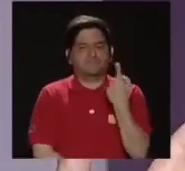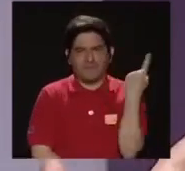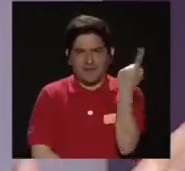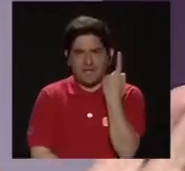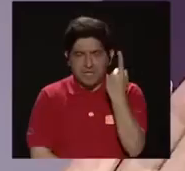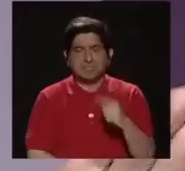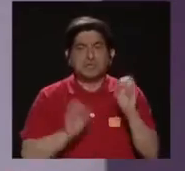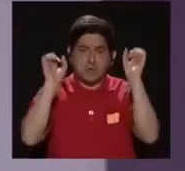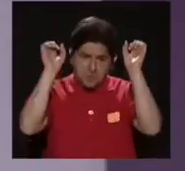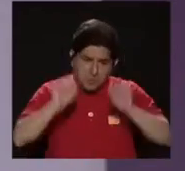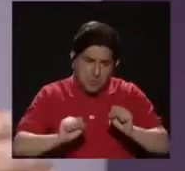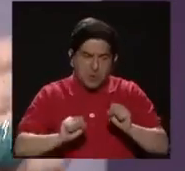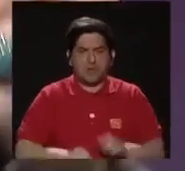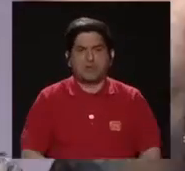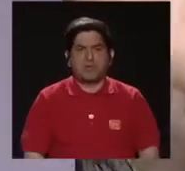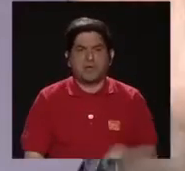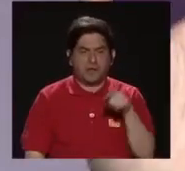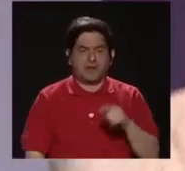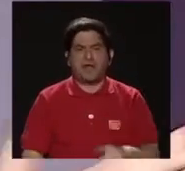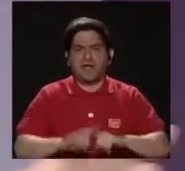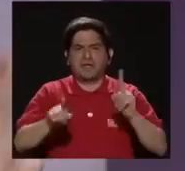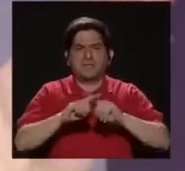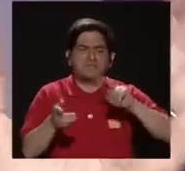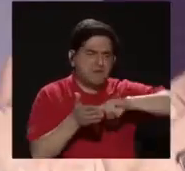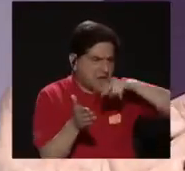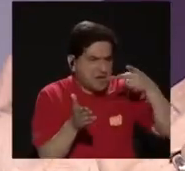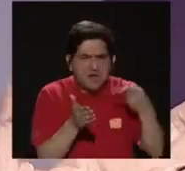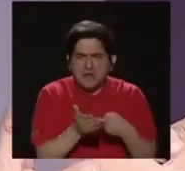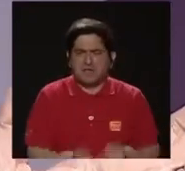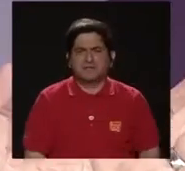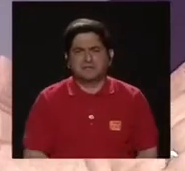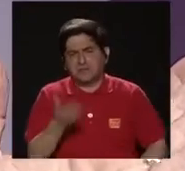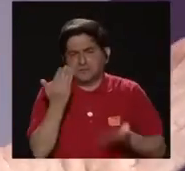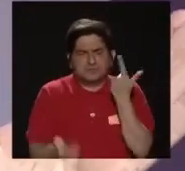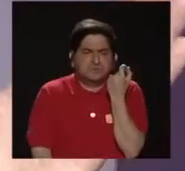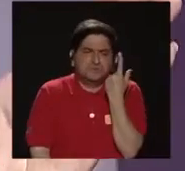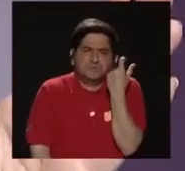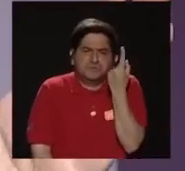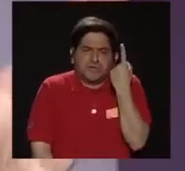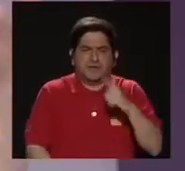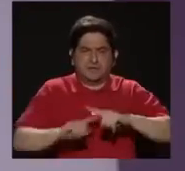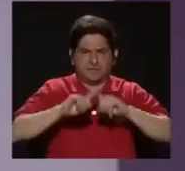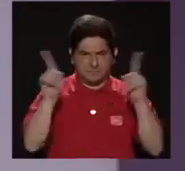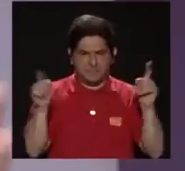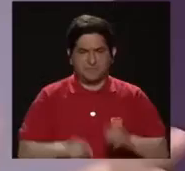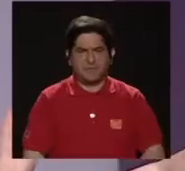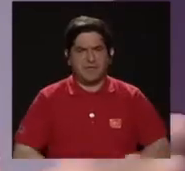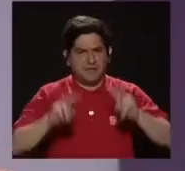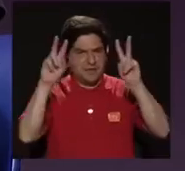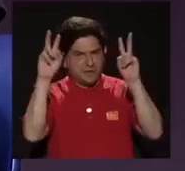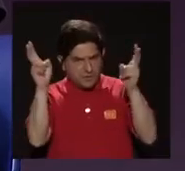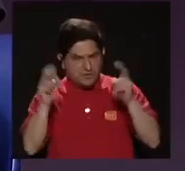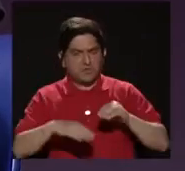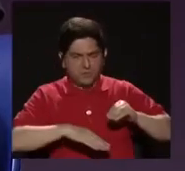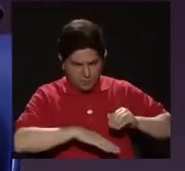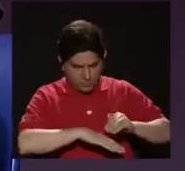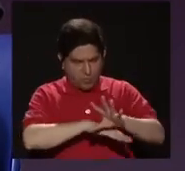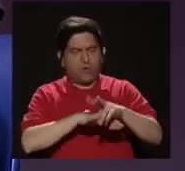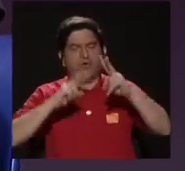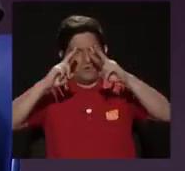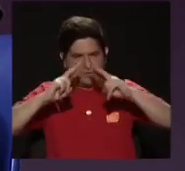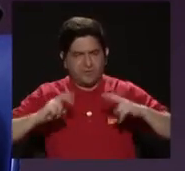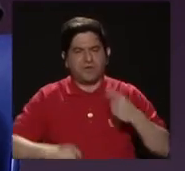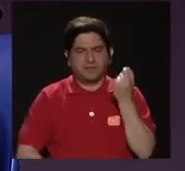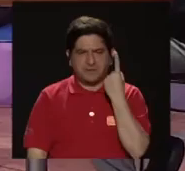son susceptibles de polisemia, se pueden interpretar de muchas maneras, pero creo que el título es una orientación de lectura y